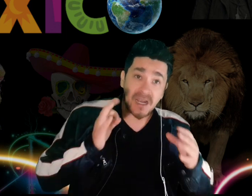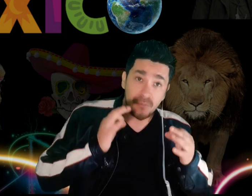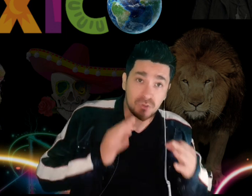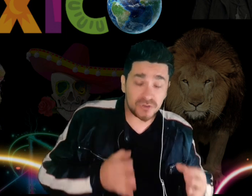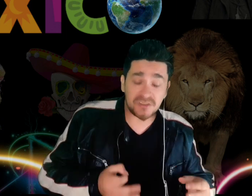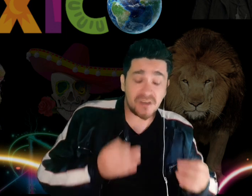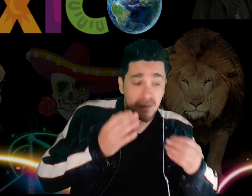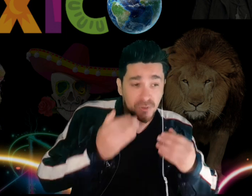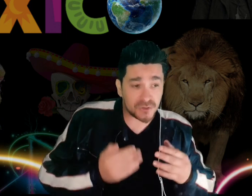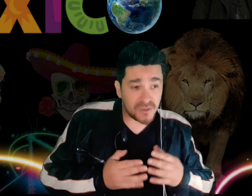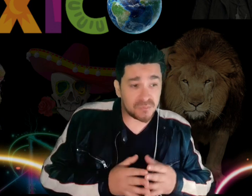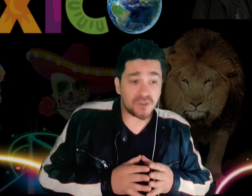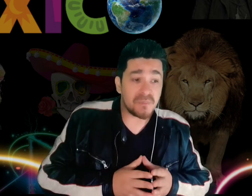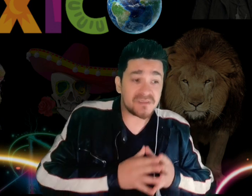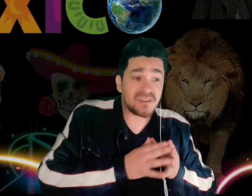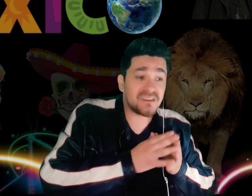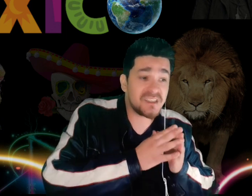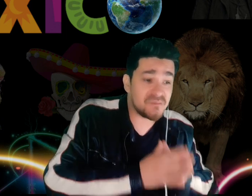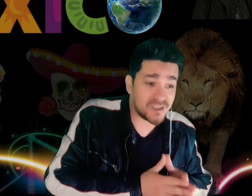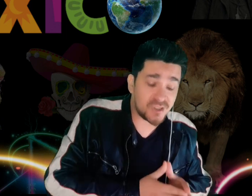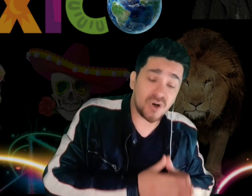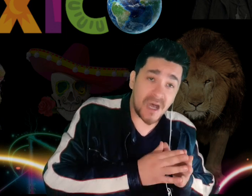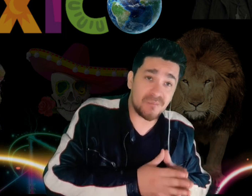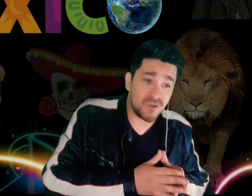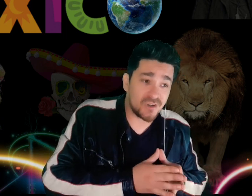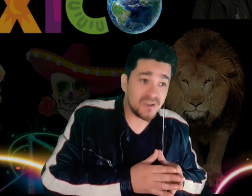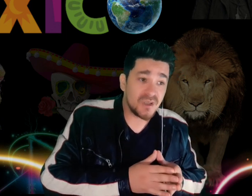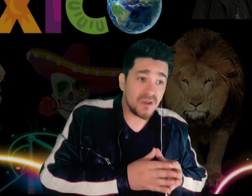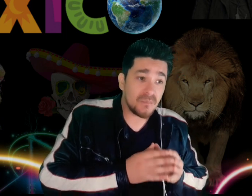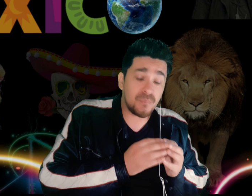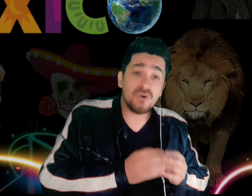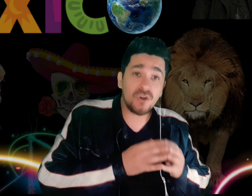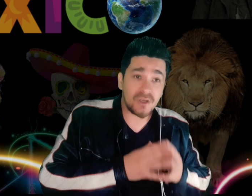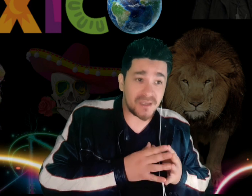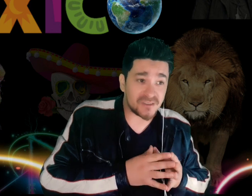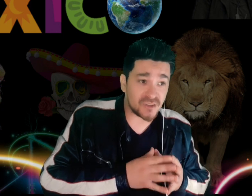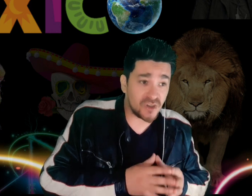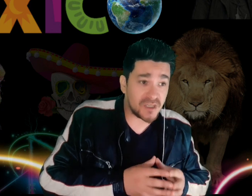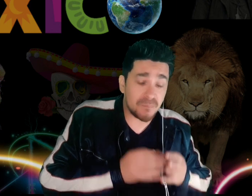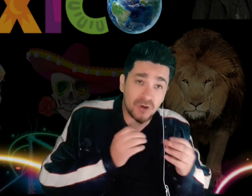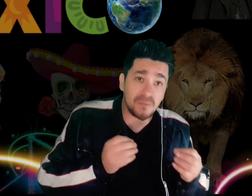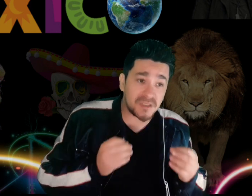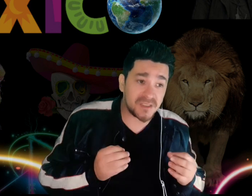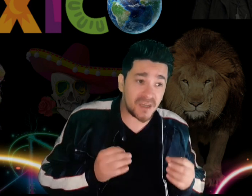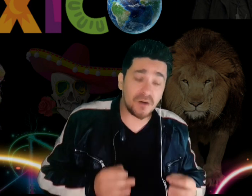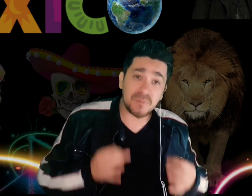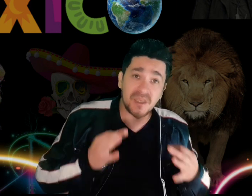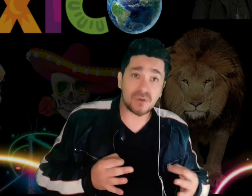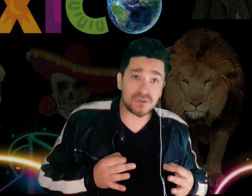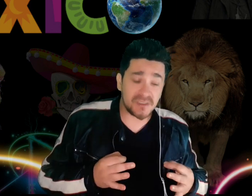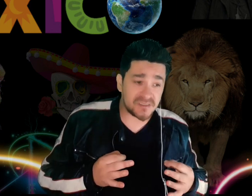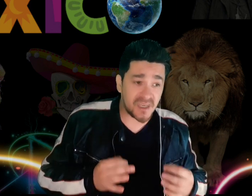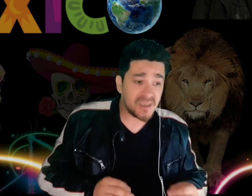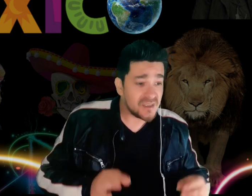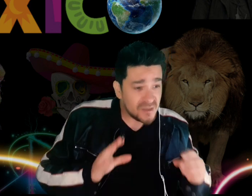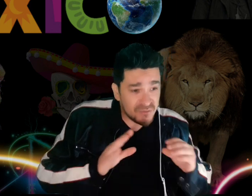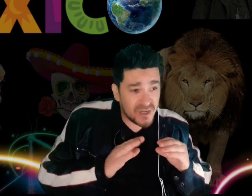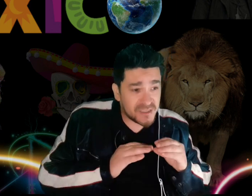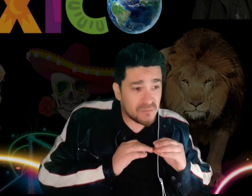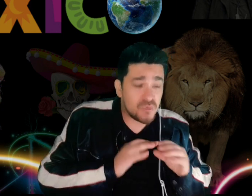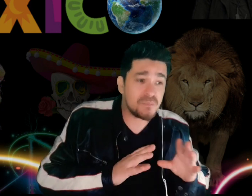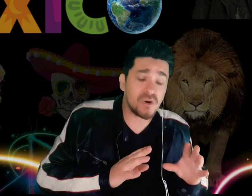basta, hagamos justicia una vez por todas. Bueno, el presidente de México, AMLO, pudo lograr eso, ¿no? Que el pueblo mexicano pida